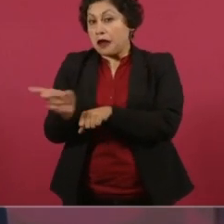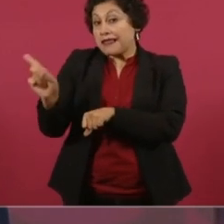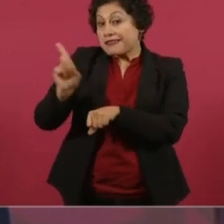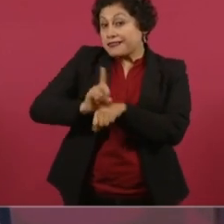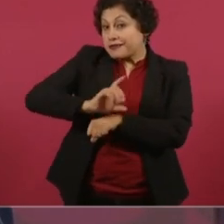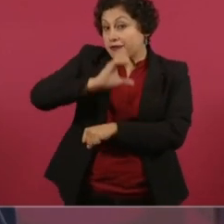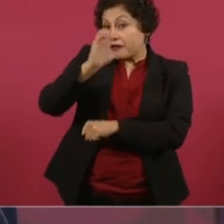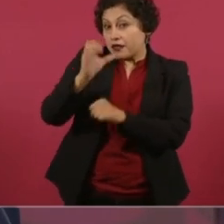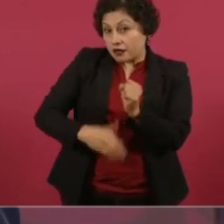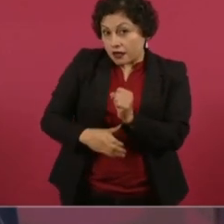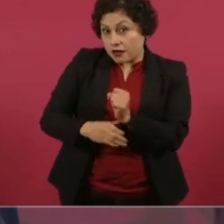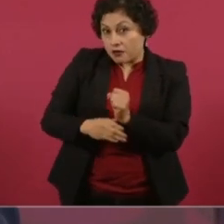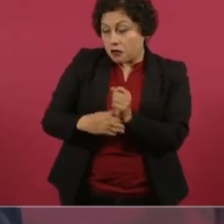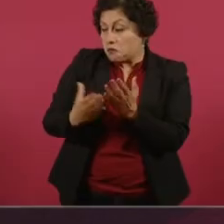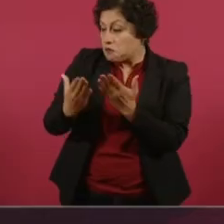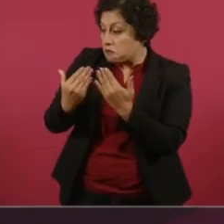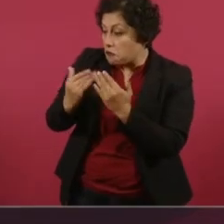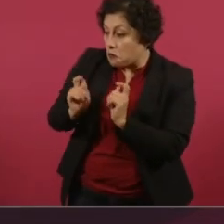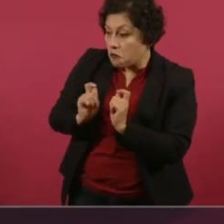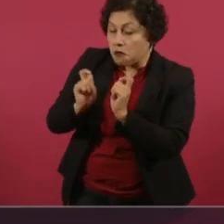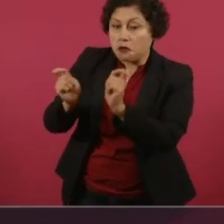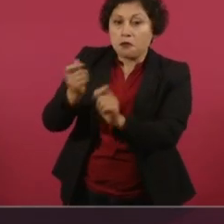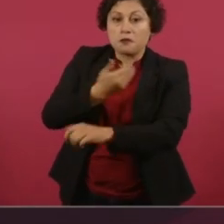el mando al presidente